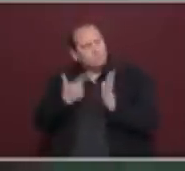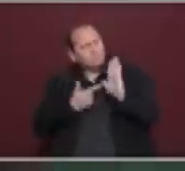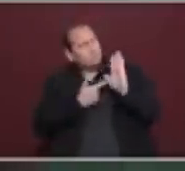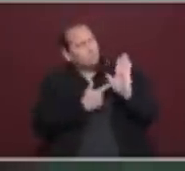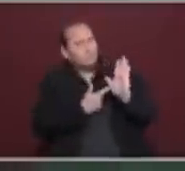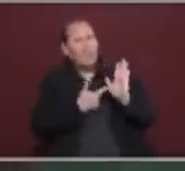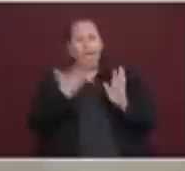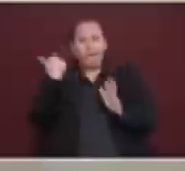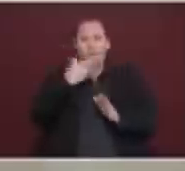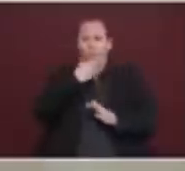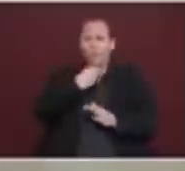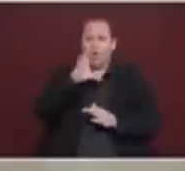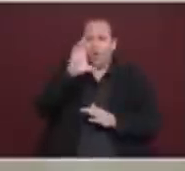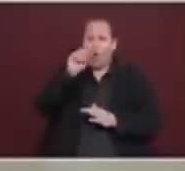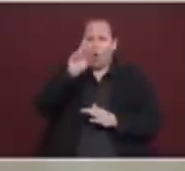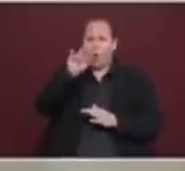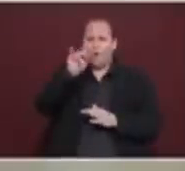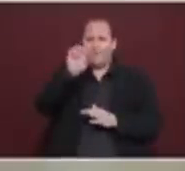cortés